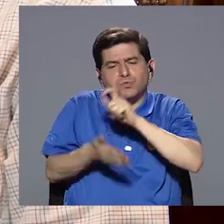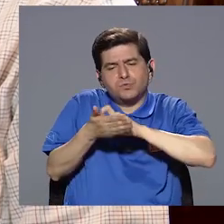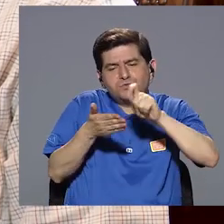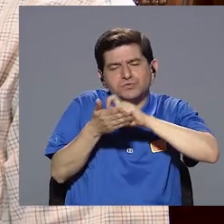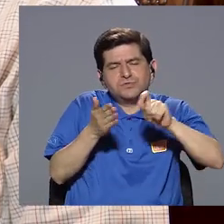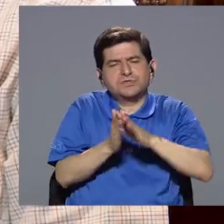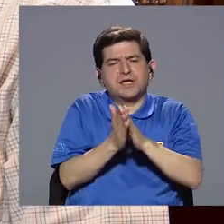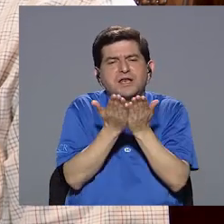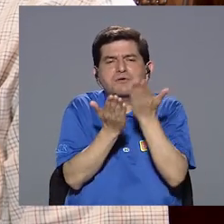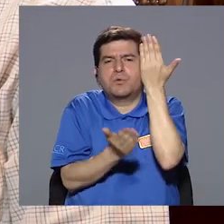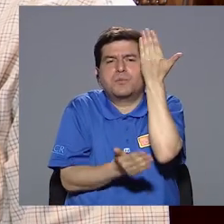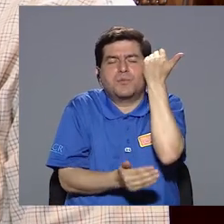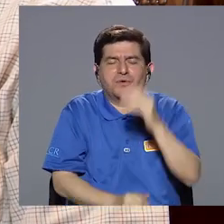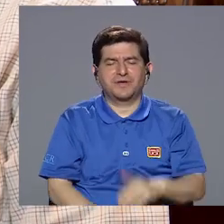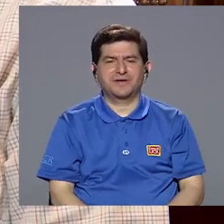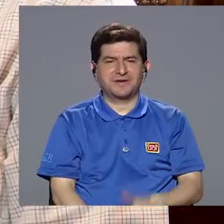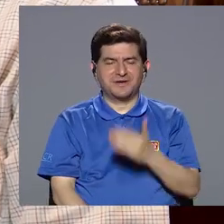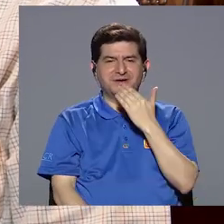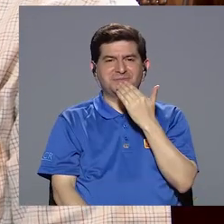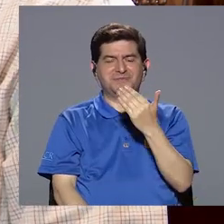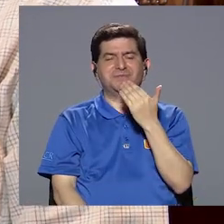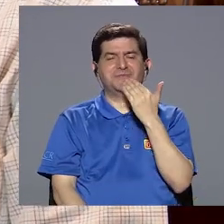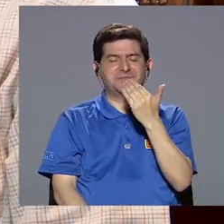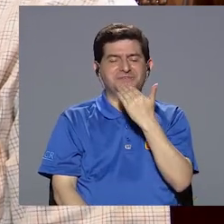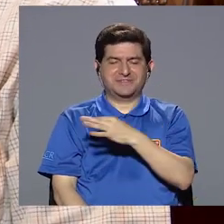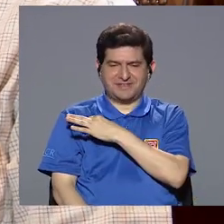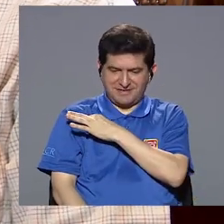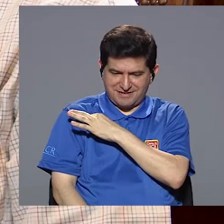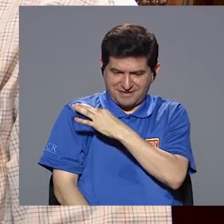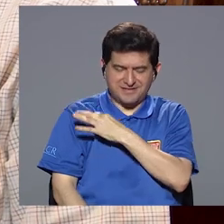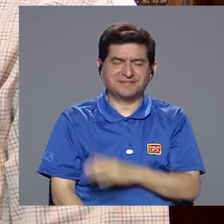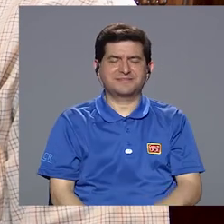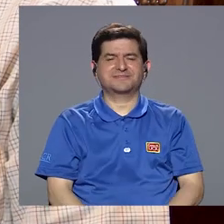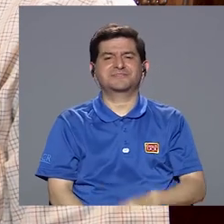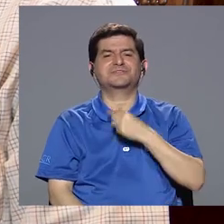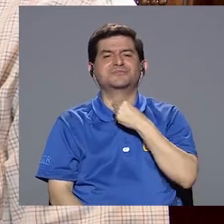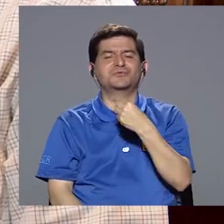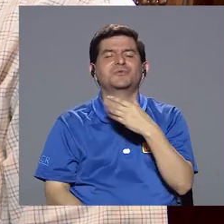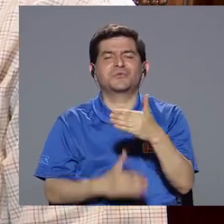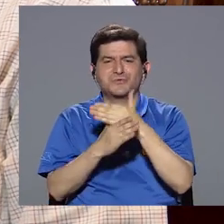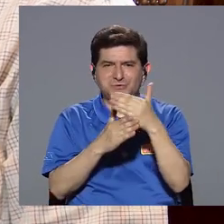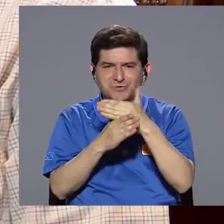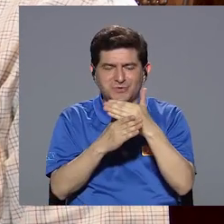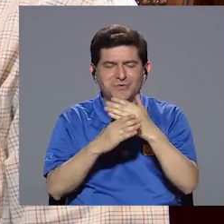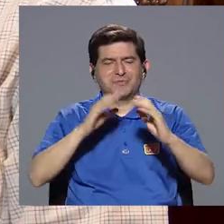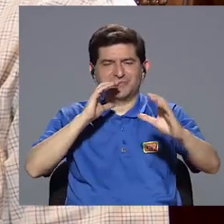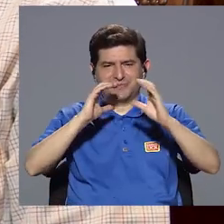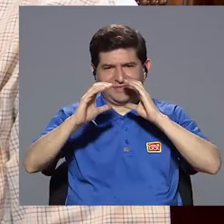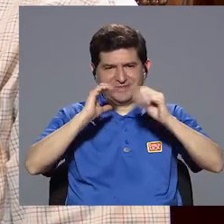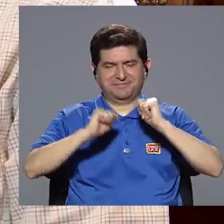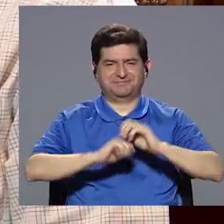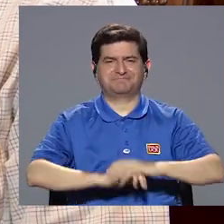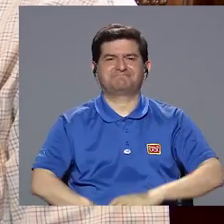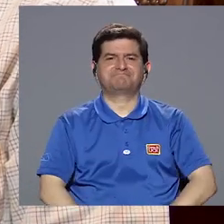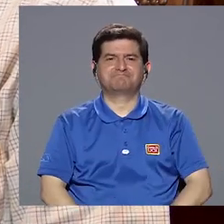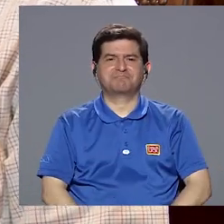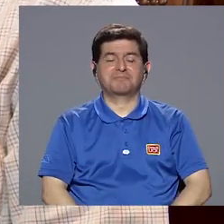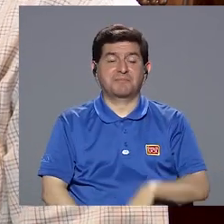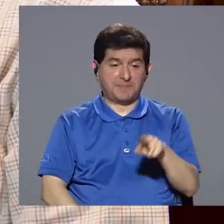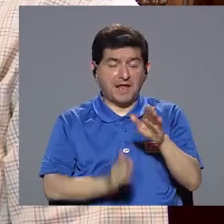motivó a escribir este libro bueno muchas gracias dejen importar en la invitación es un gran gusto compartir esta